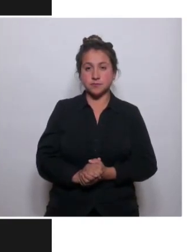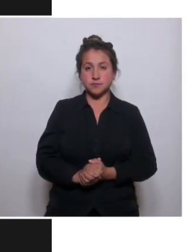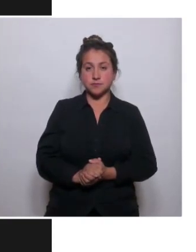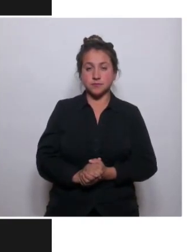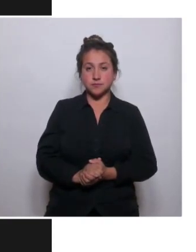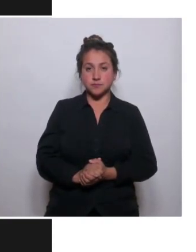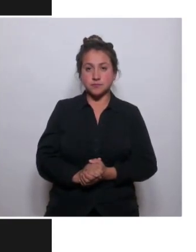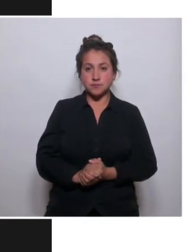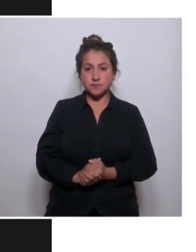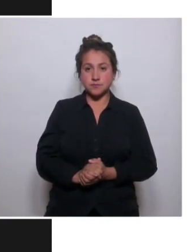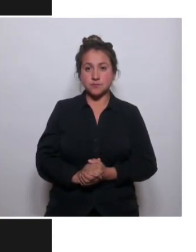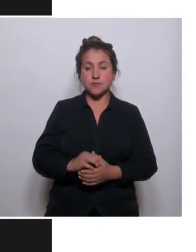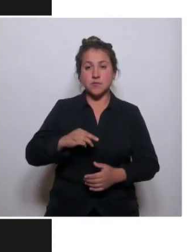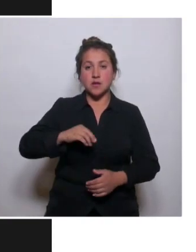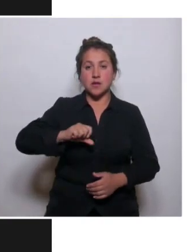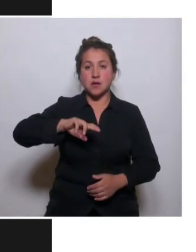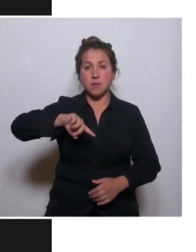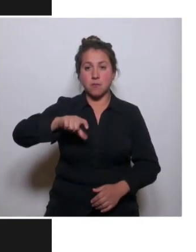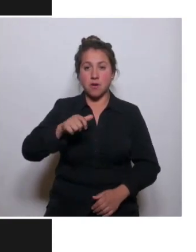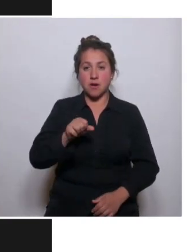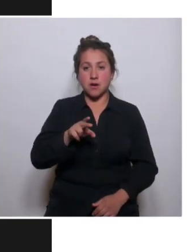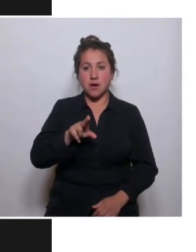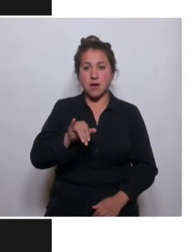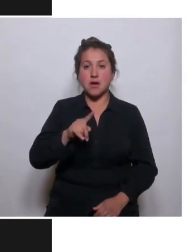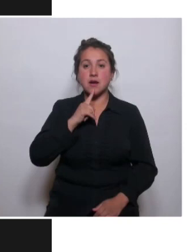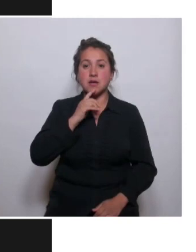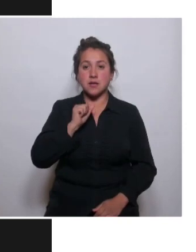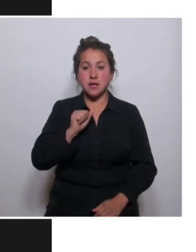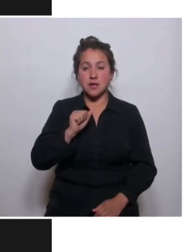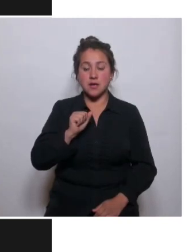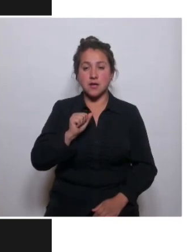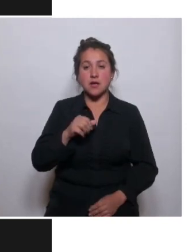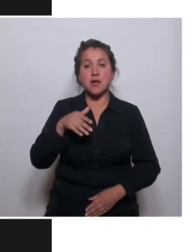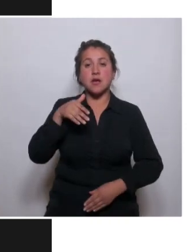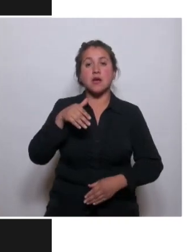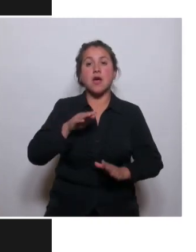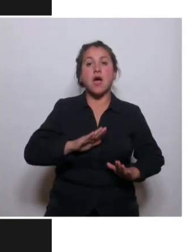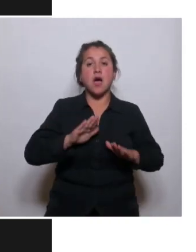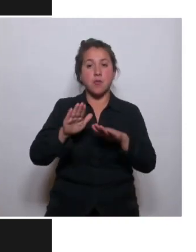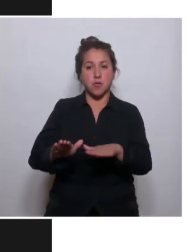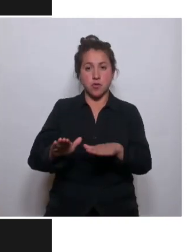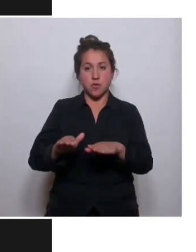Convencional Margarita Letelier. A favor, señor